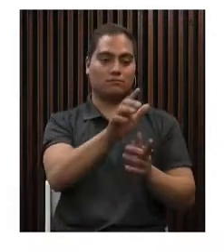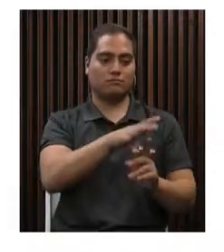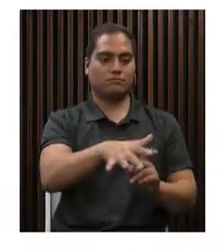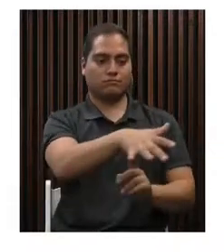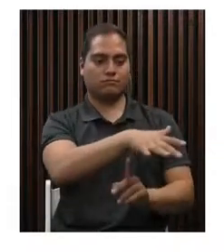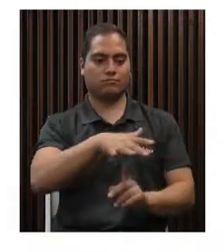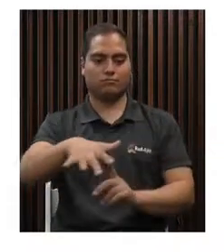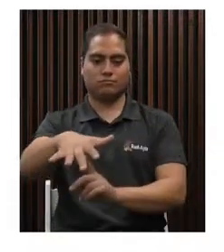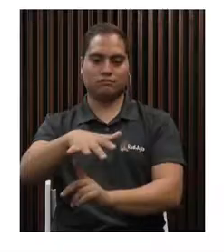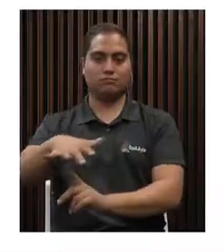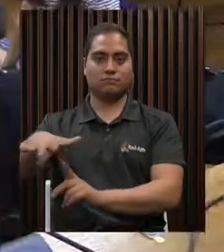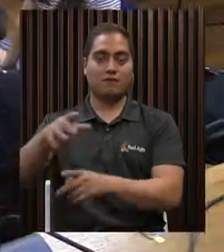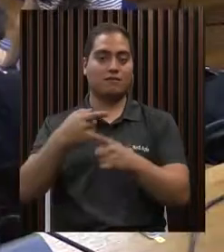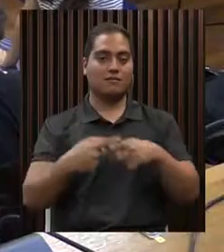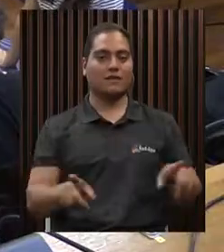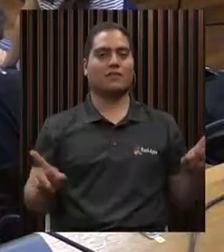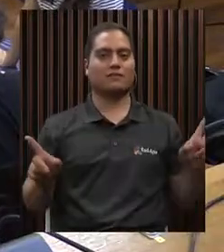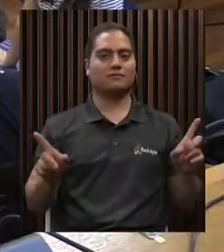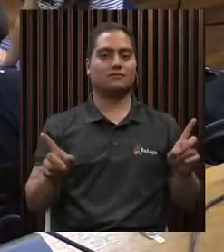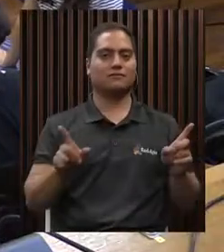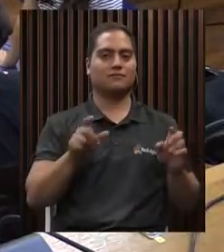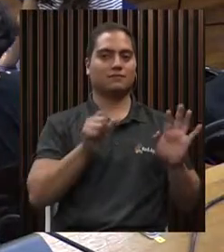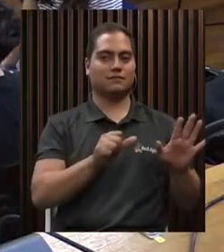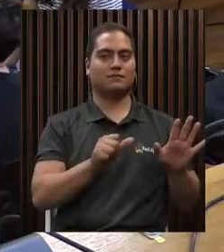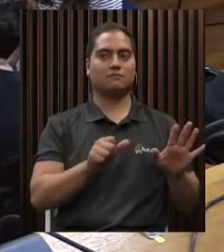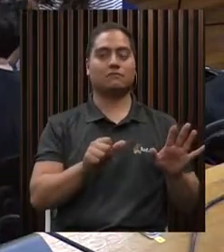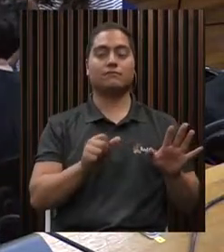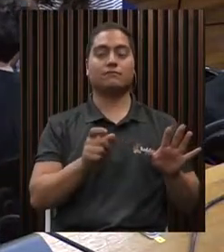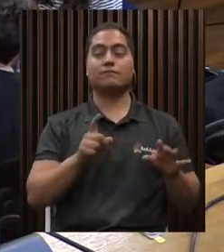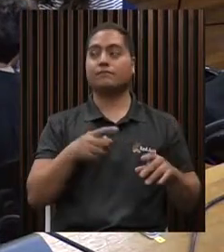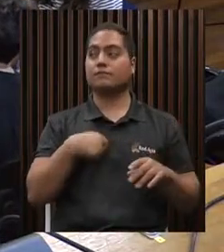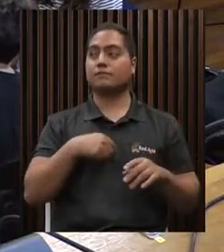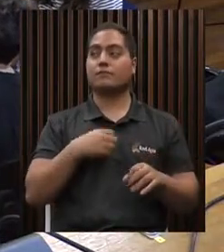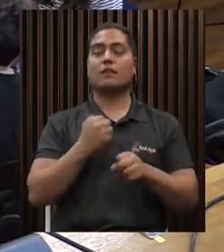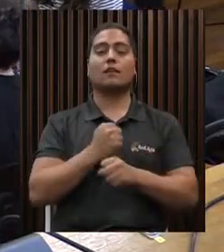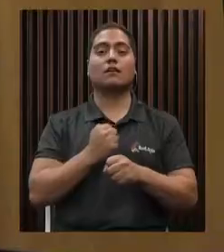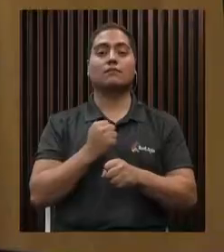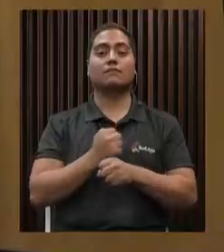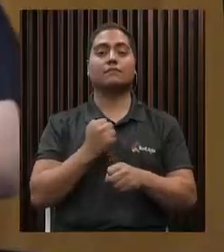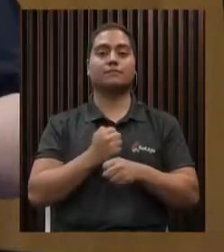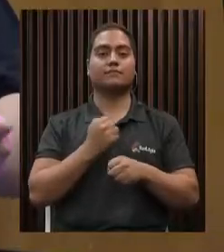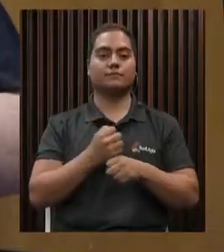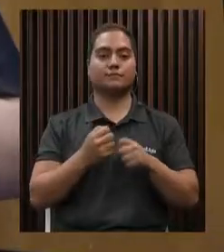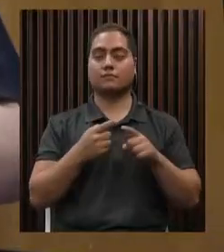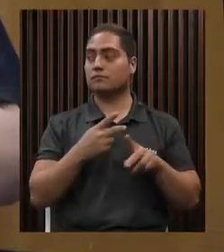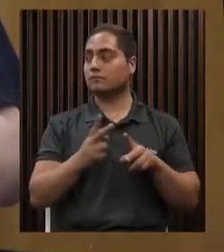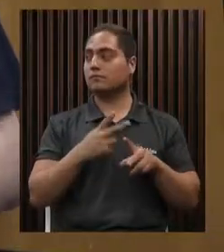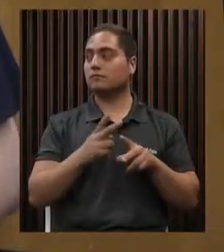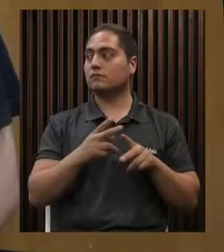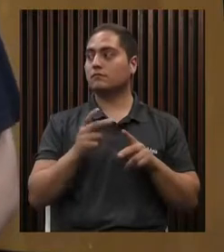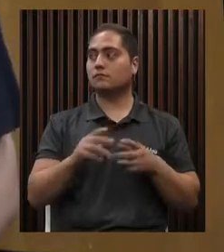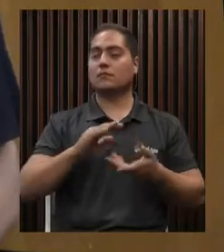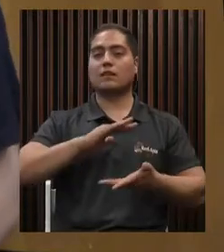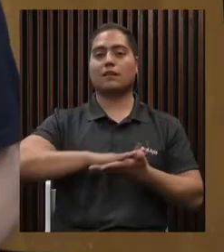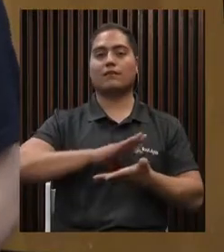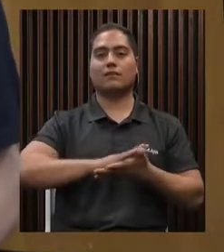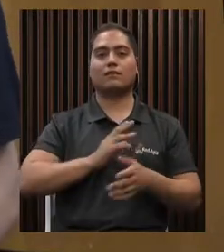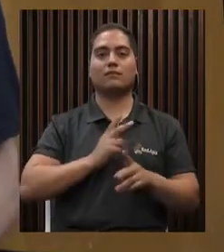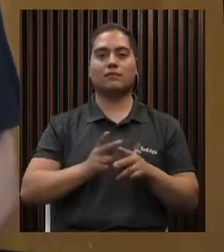áreas. Cuando estamos haciendo un trabajo para un evento, crear un